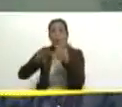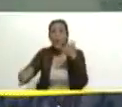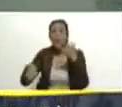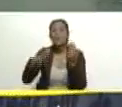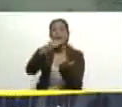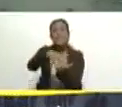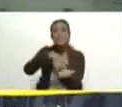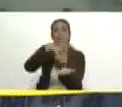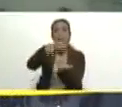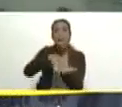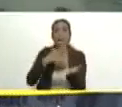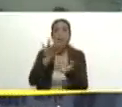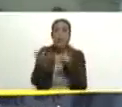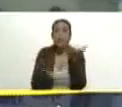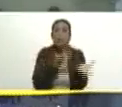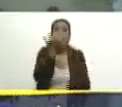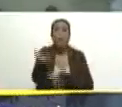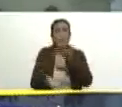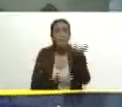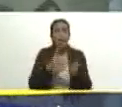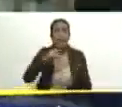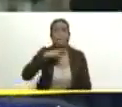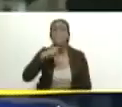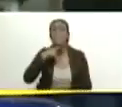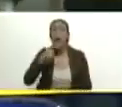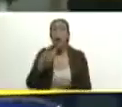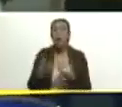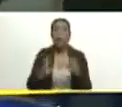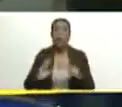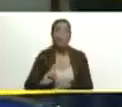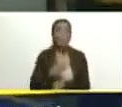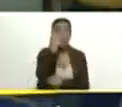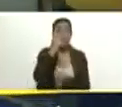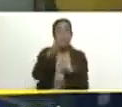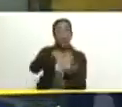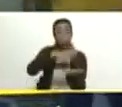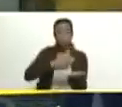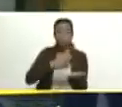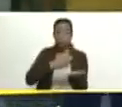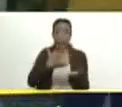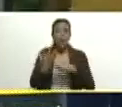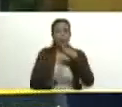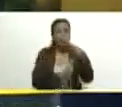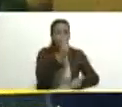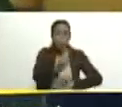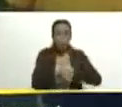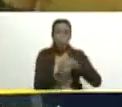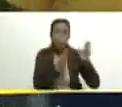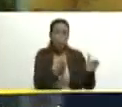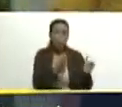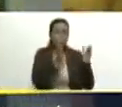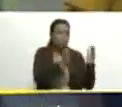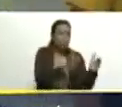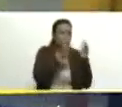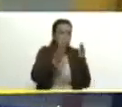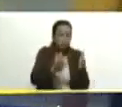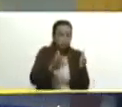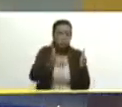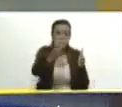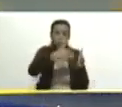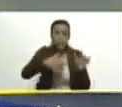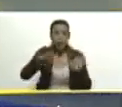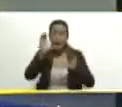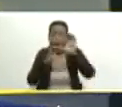tostado. Nosotros somos materia prima, primaria, ¿verdad? Donde se pasa, van a los patios